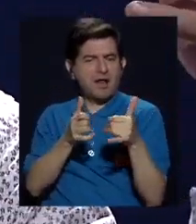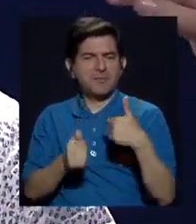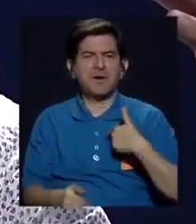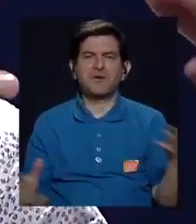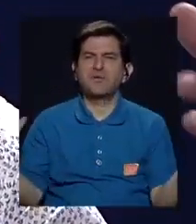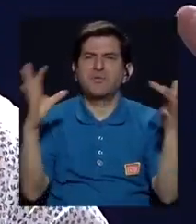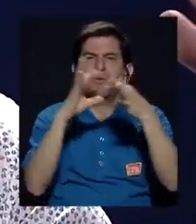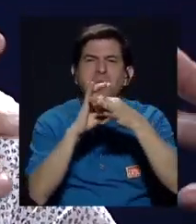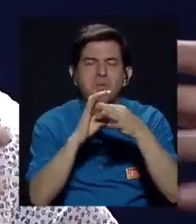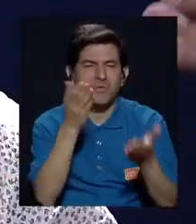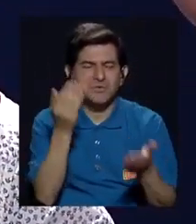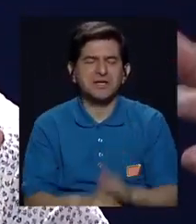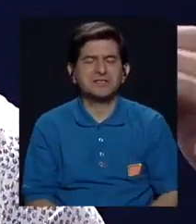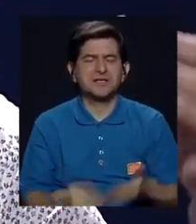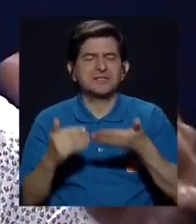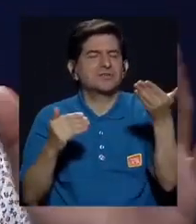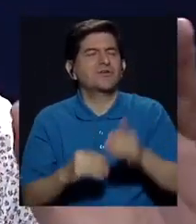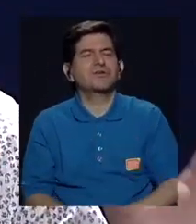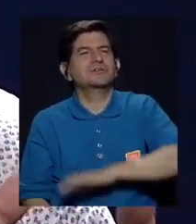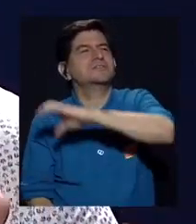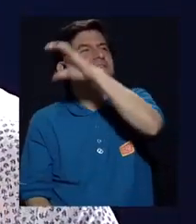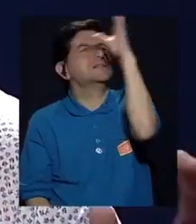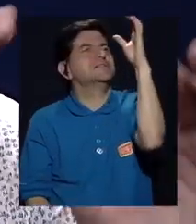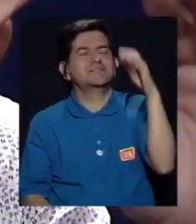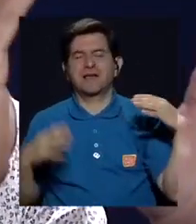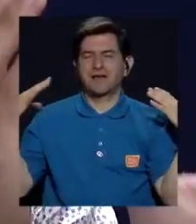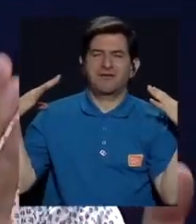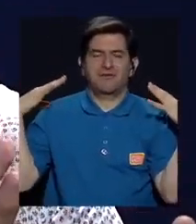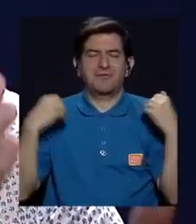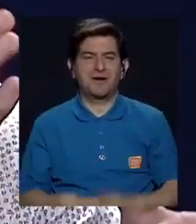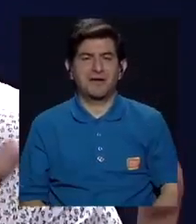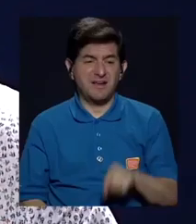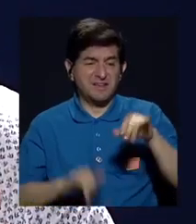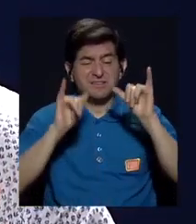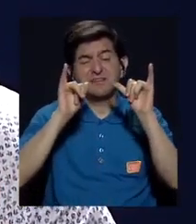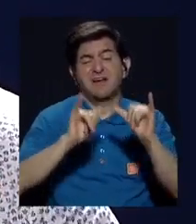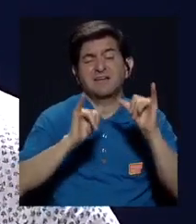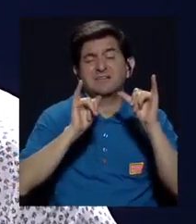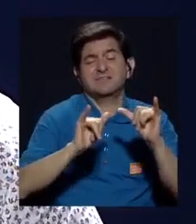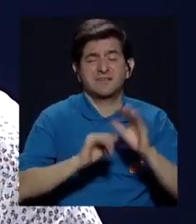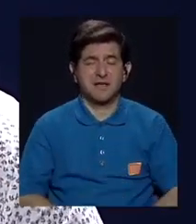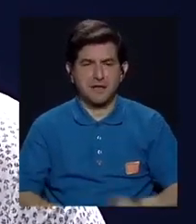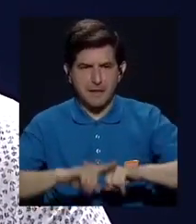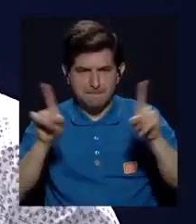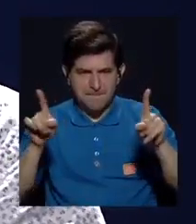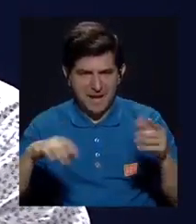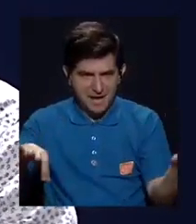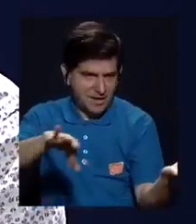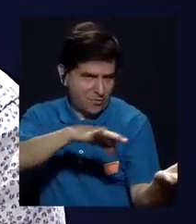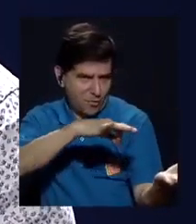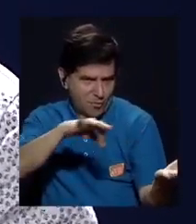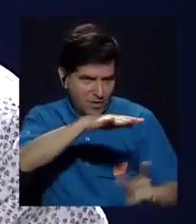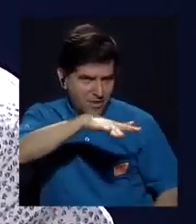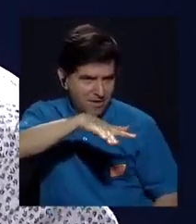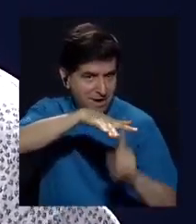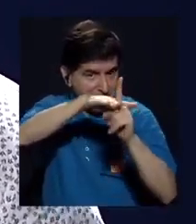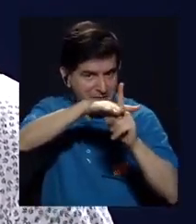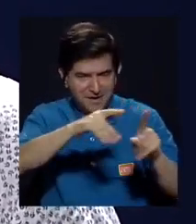con cuestiones angelicales, el cielo, y no sale de ahí, se queda en esa cajita de cristal. En cambio, el violín